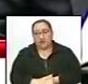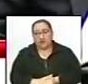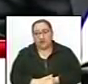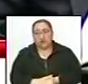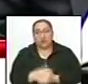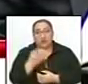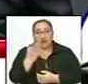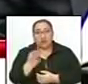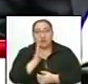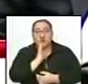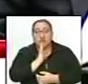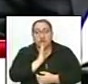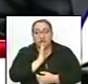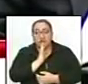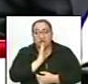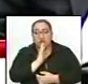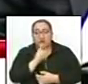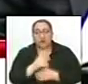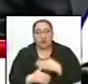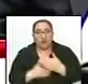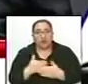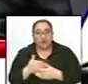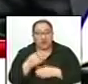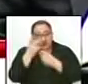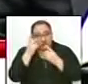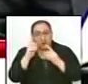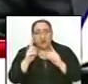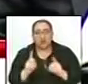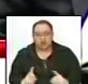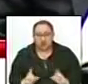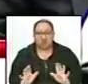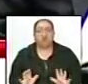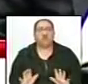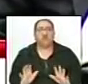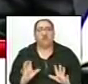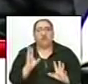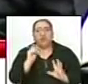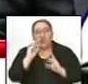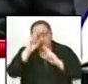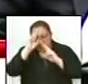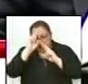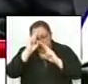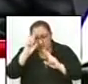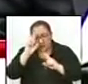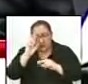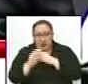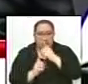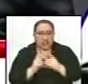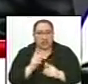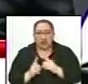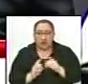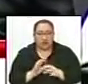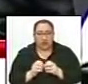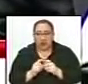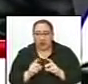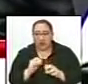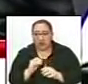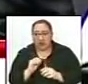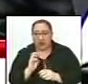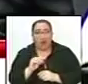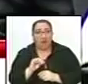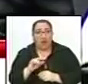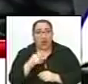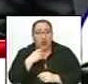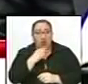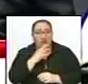Usted está hablando de un proceso democrático, estamos hablando de respeto a los procedimientos, pero habló el señor Morales y